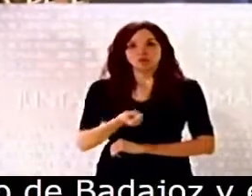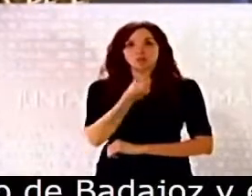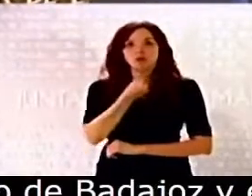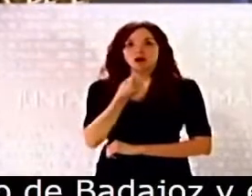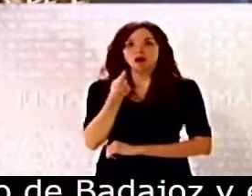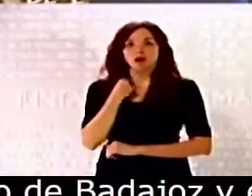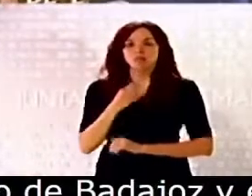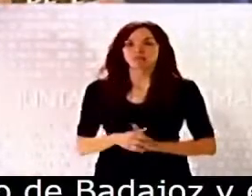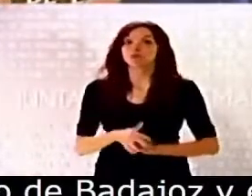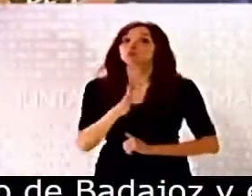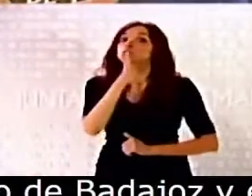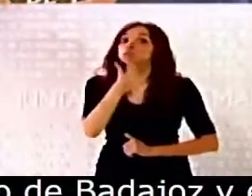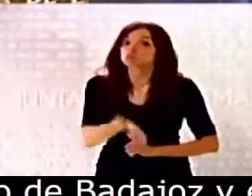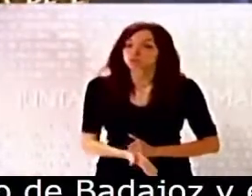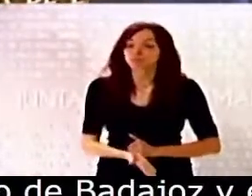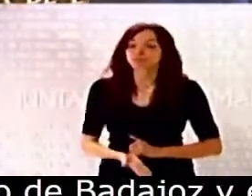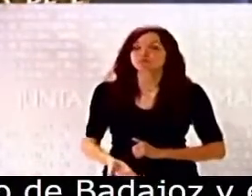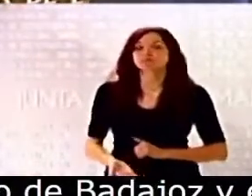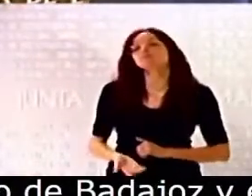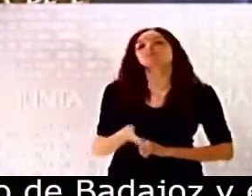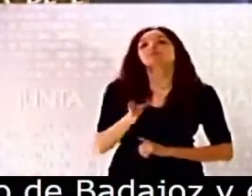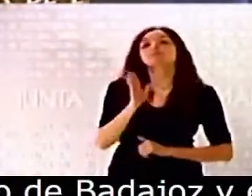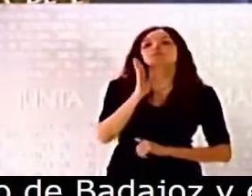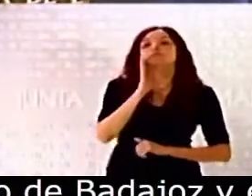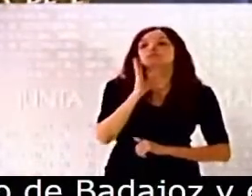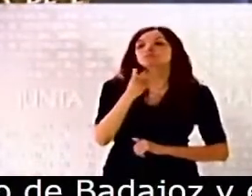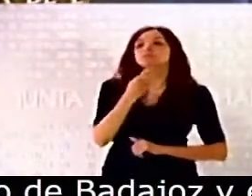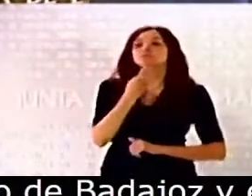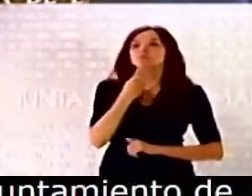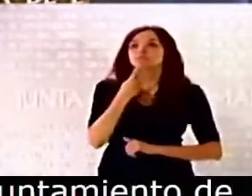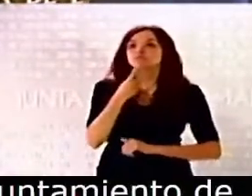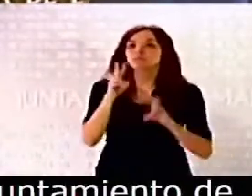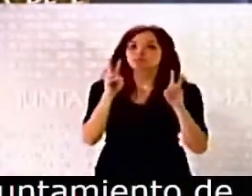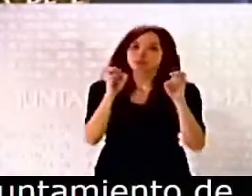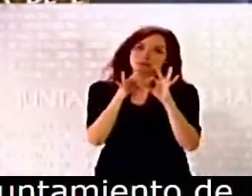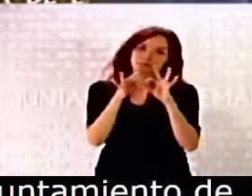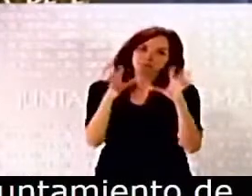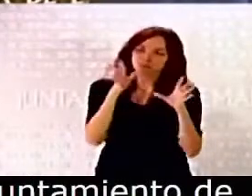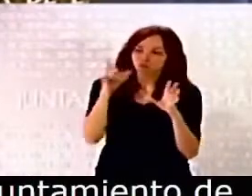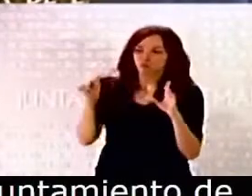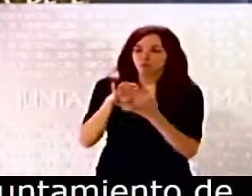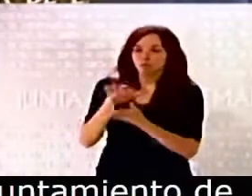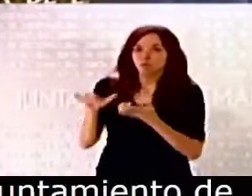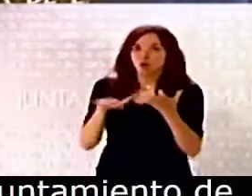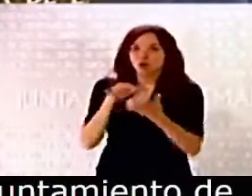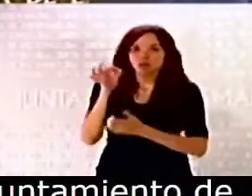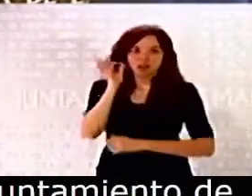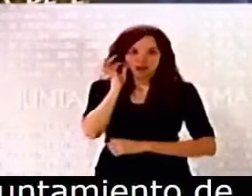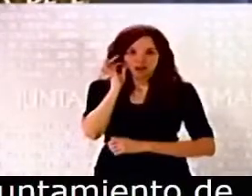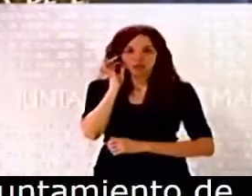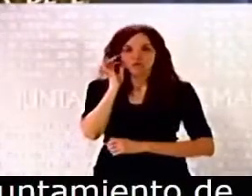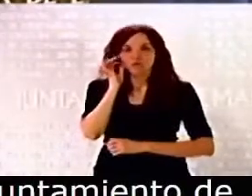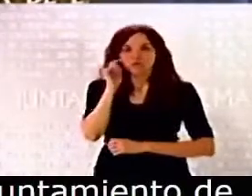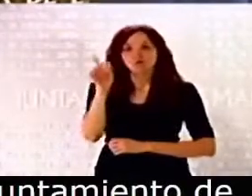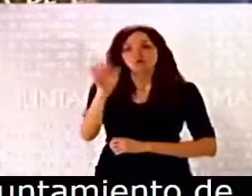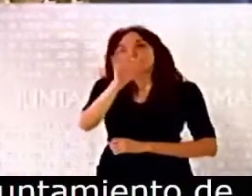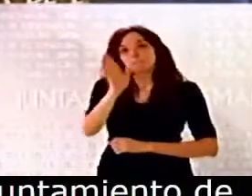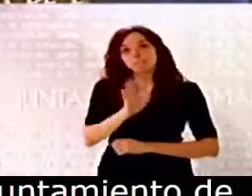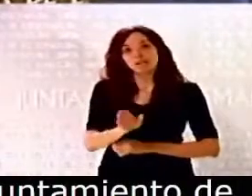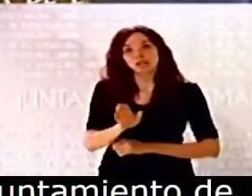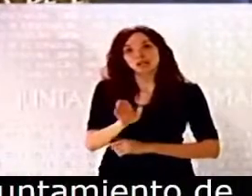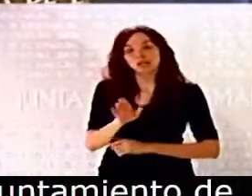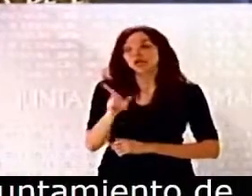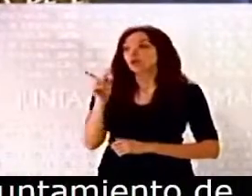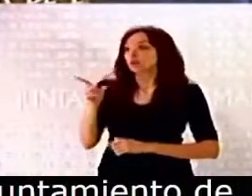la otra cosa, que nada tiene que ver con esto, que es la violencia de género, pues parece que el Ayuntamiento de Badajoz ha descubierto ahora que hay